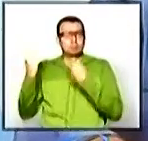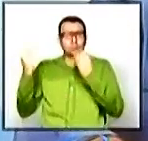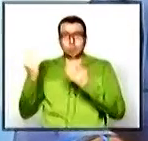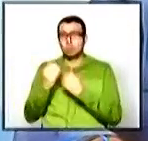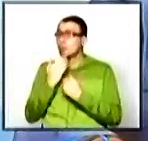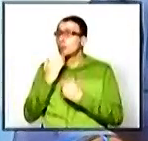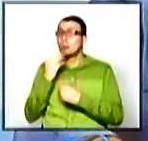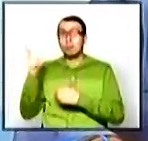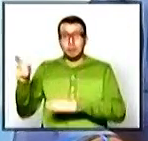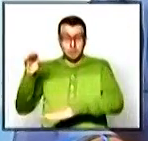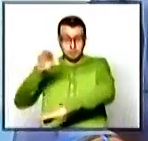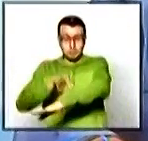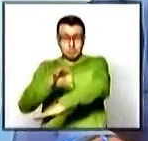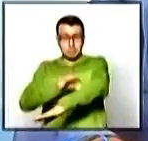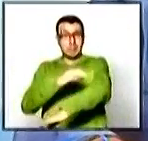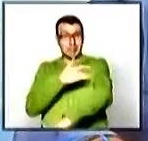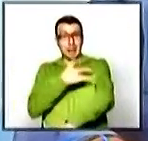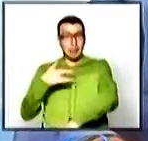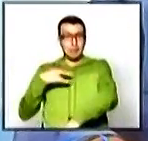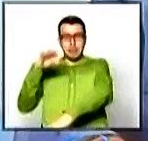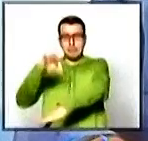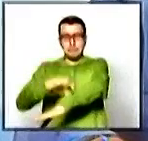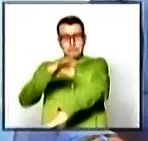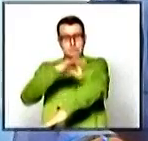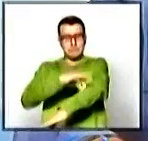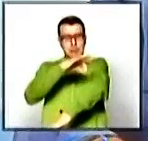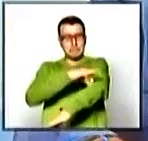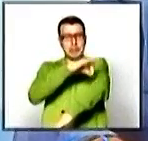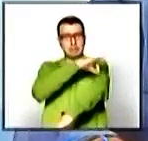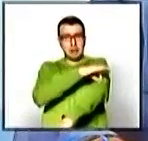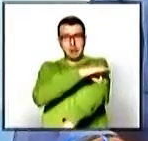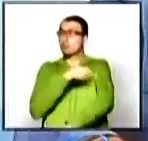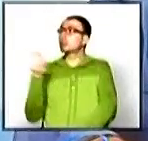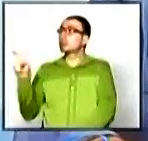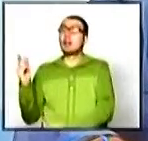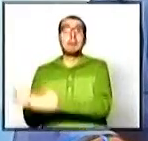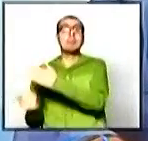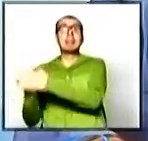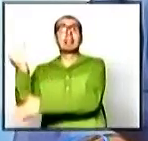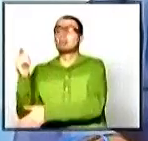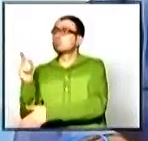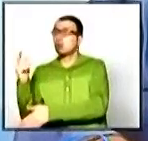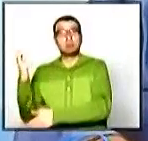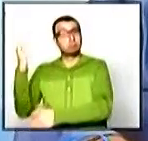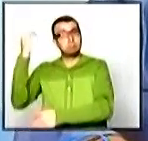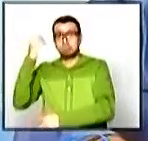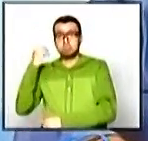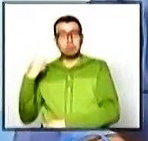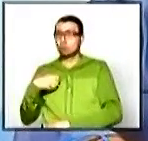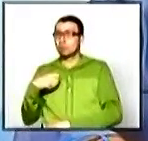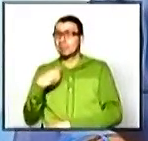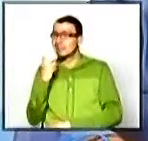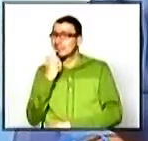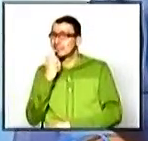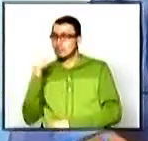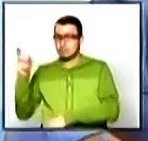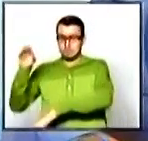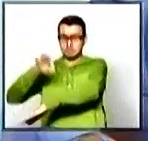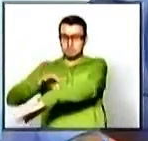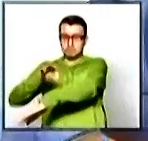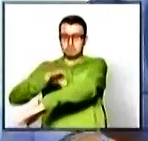acupuntura, que cuando empezaron a hacer acupuntura no existía el metal y la hacían con espinas de